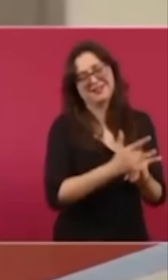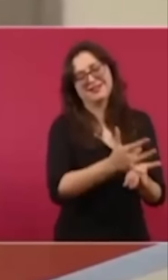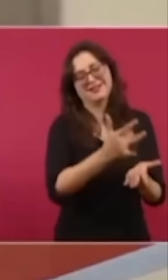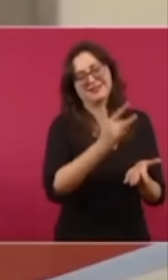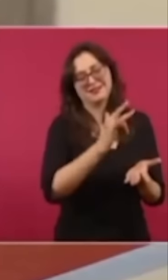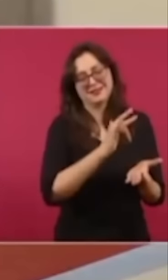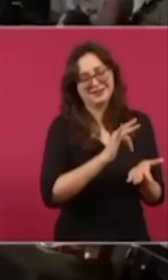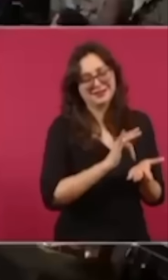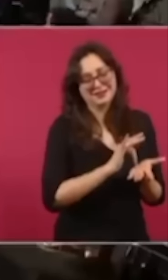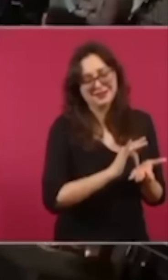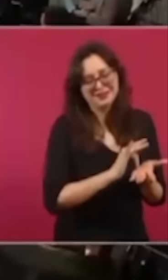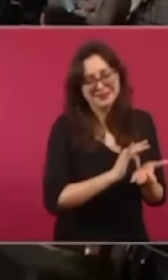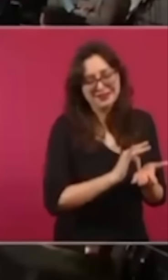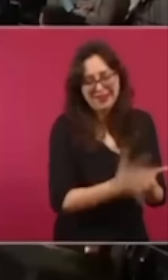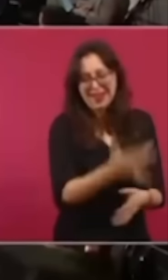Creo que